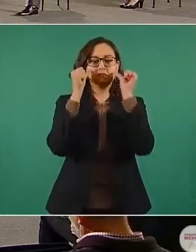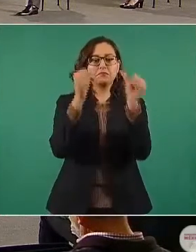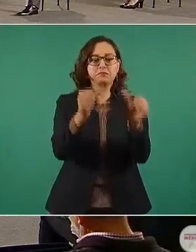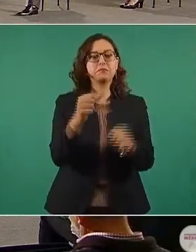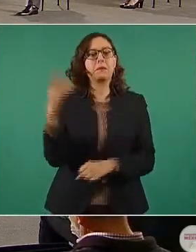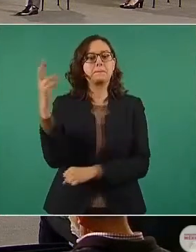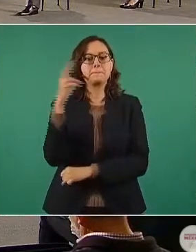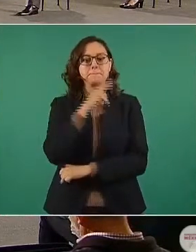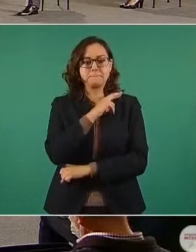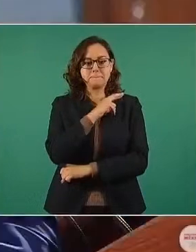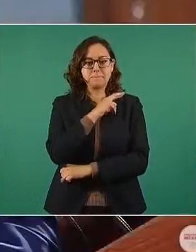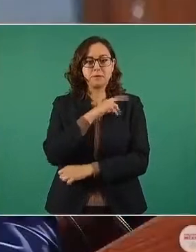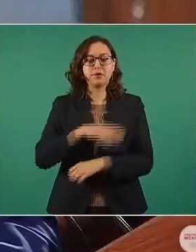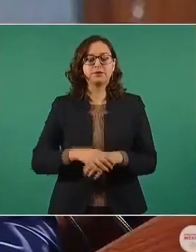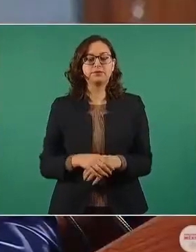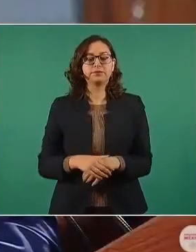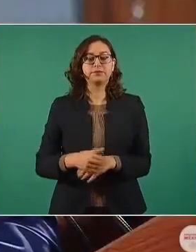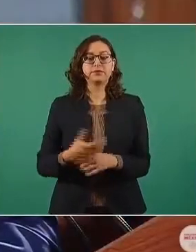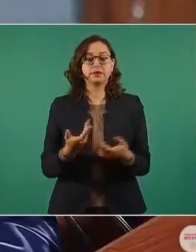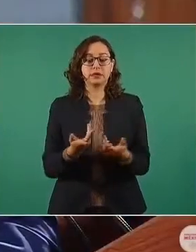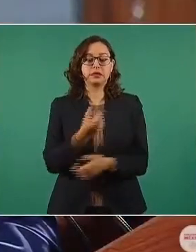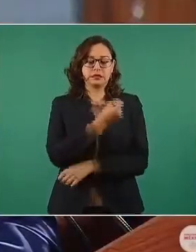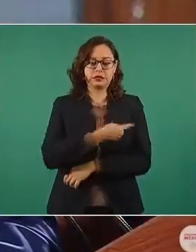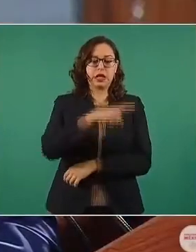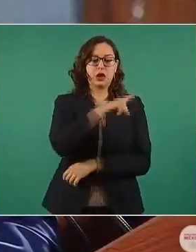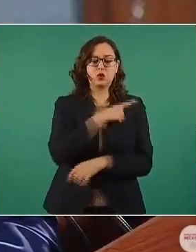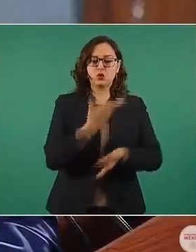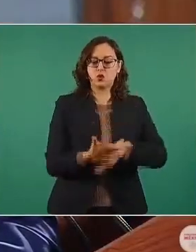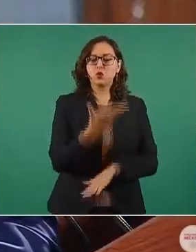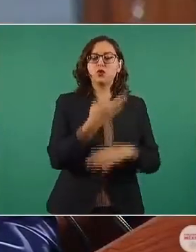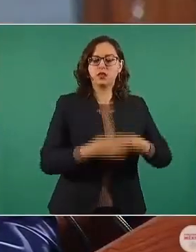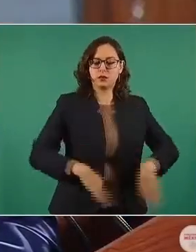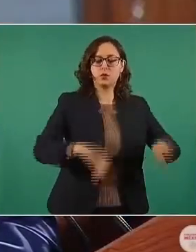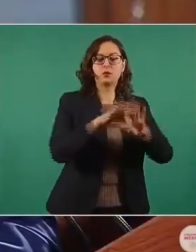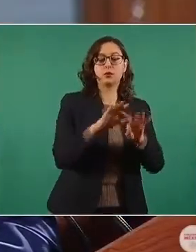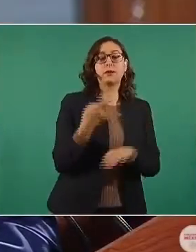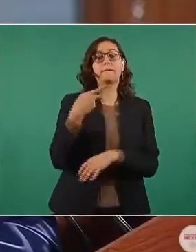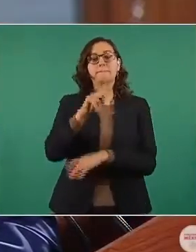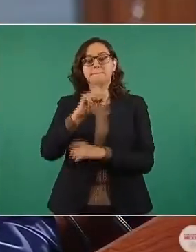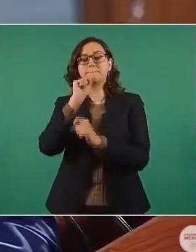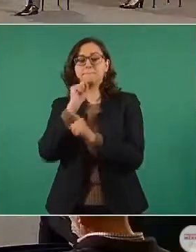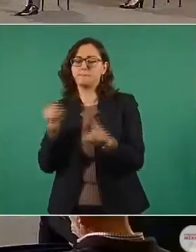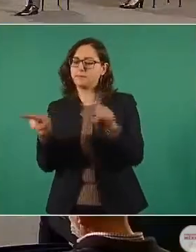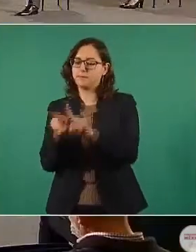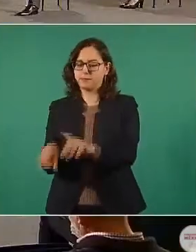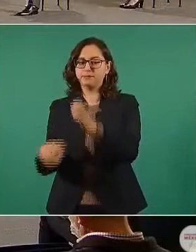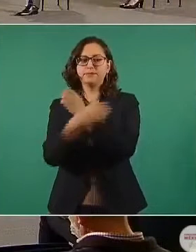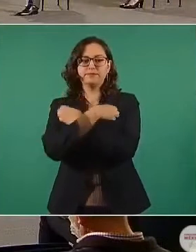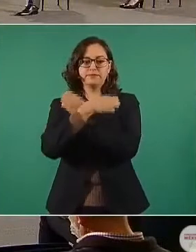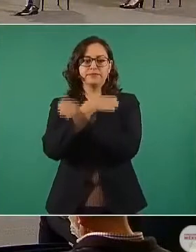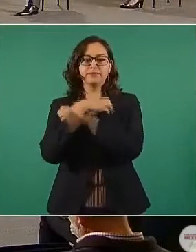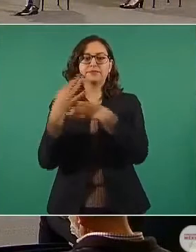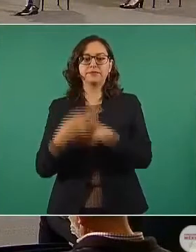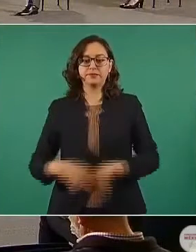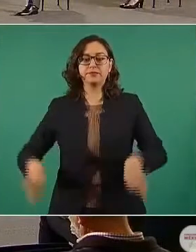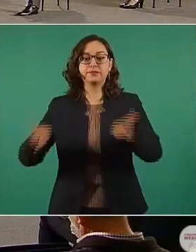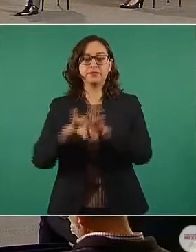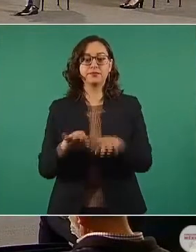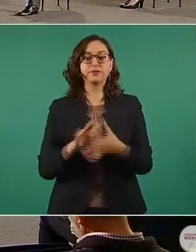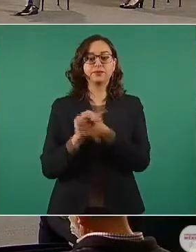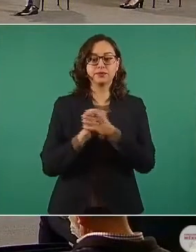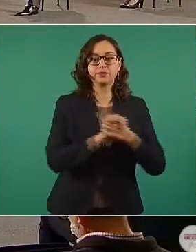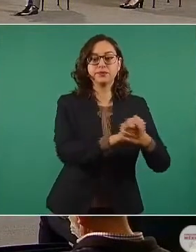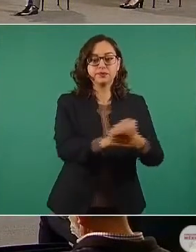Es importante la salud, pero también es muy importante la educación. Un